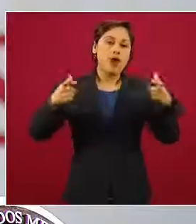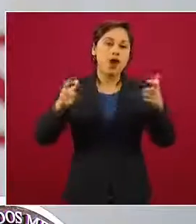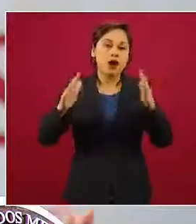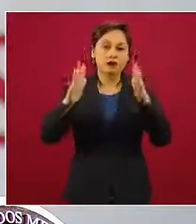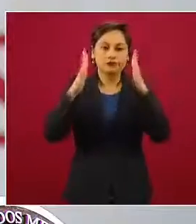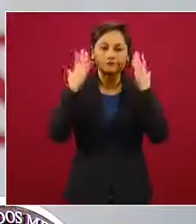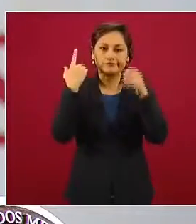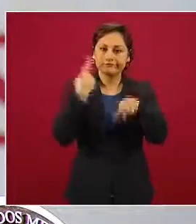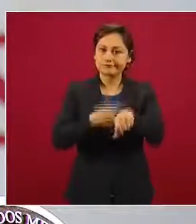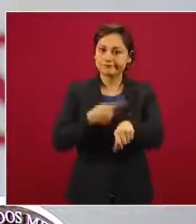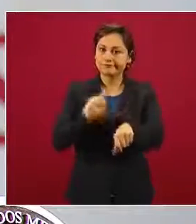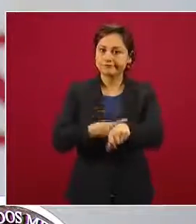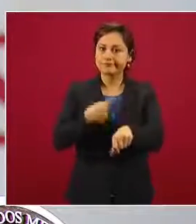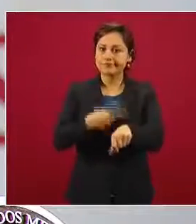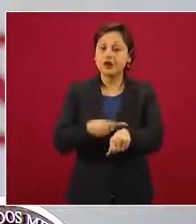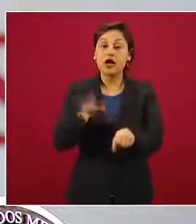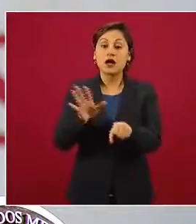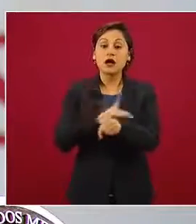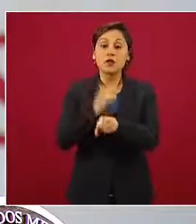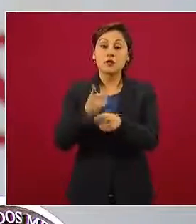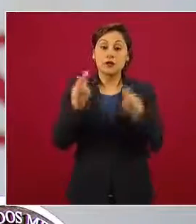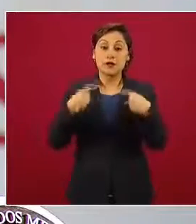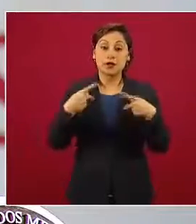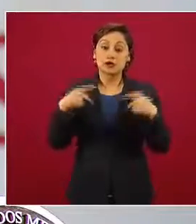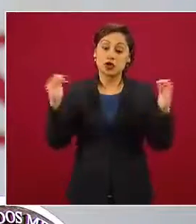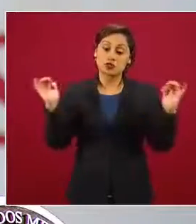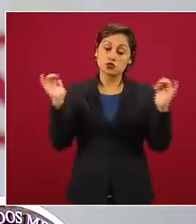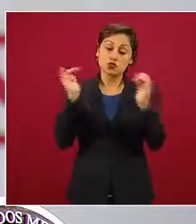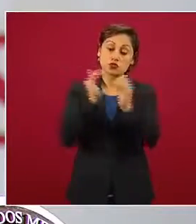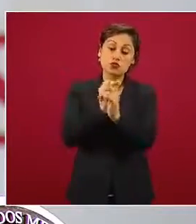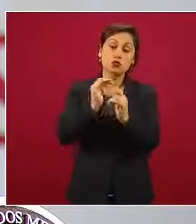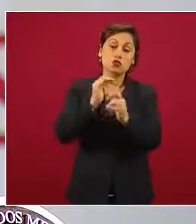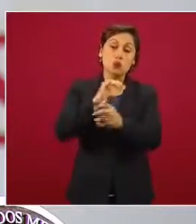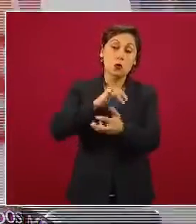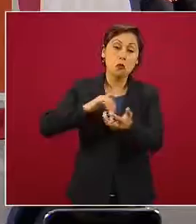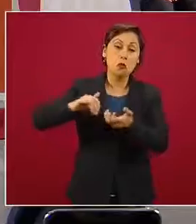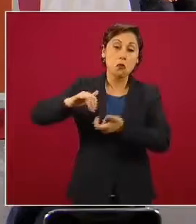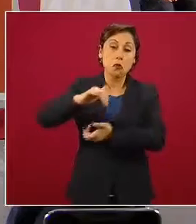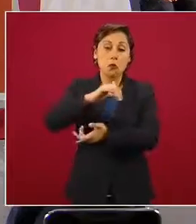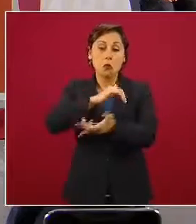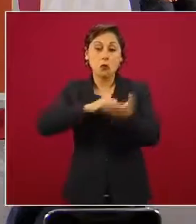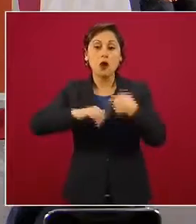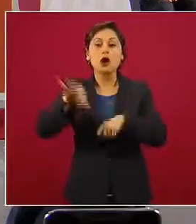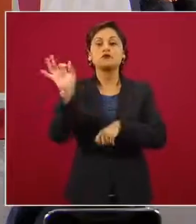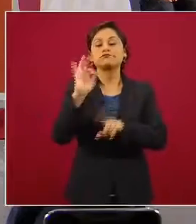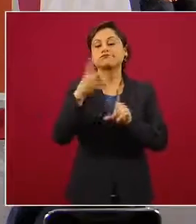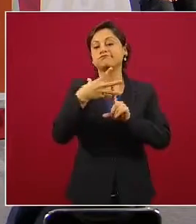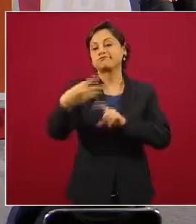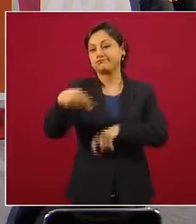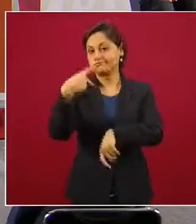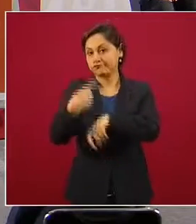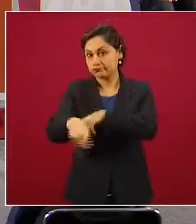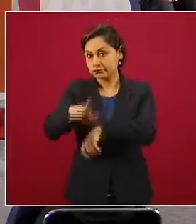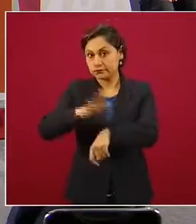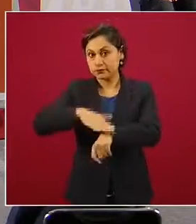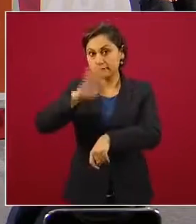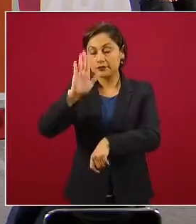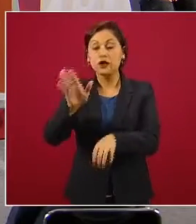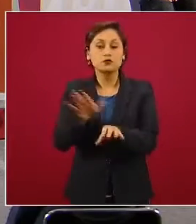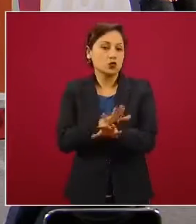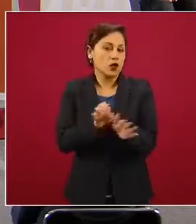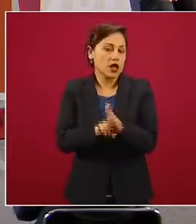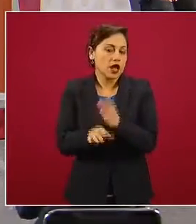estén conjuntas en el espacio público, más cantidad de contagios. Entonces, retomando aquí los ejemplos, la actividad